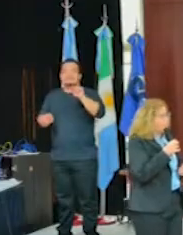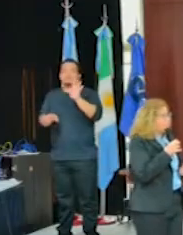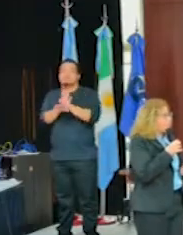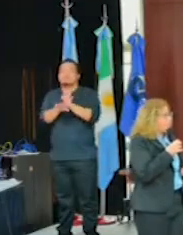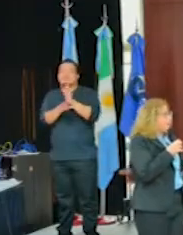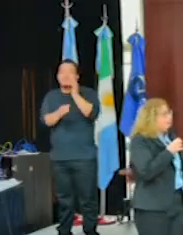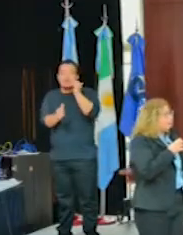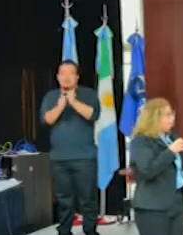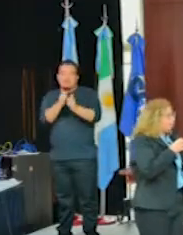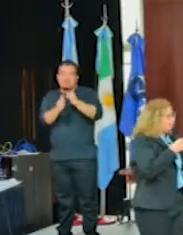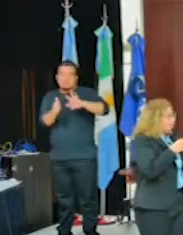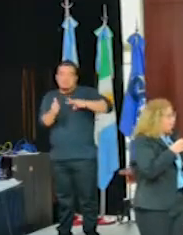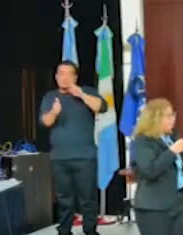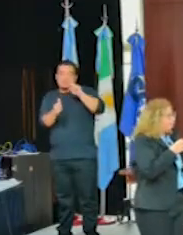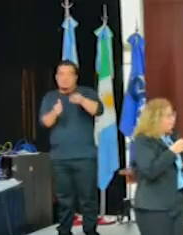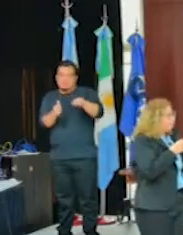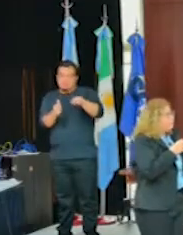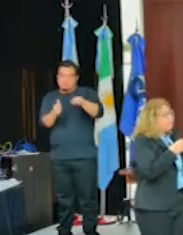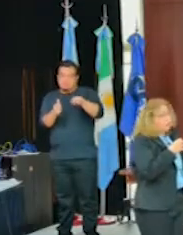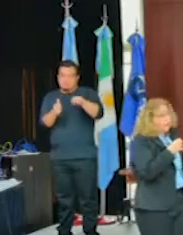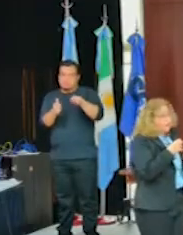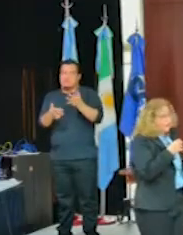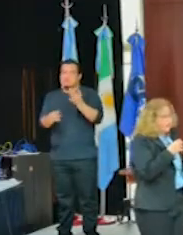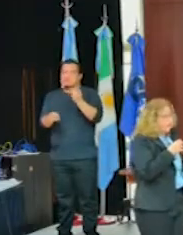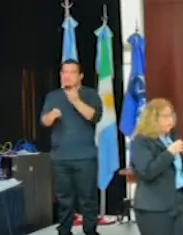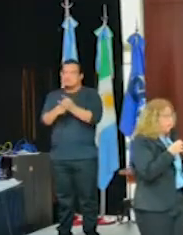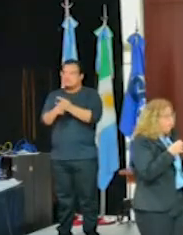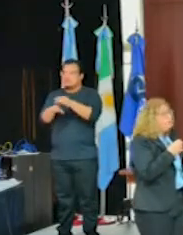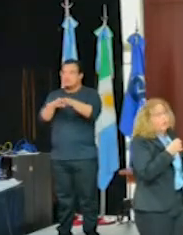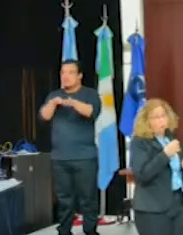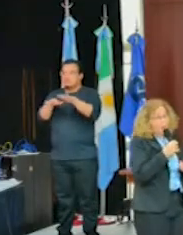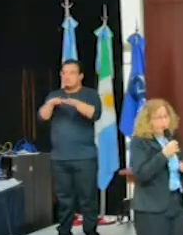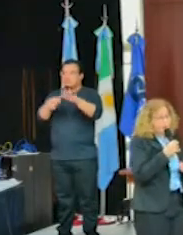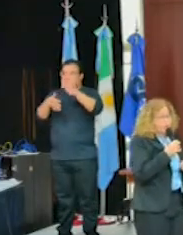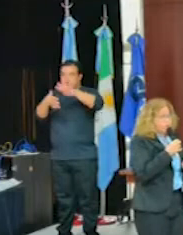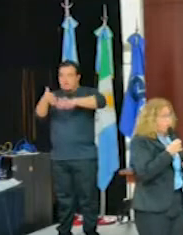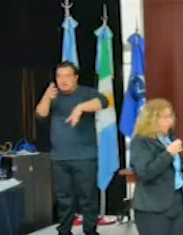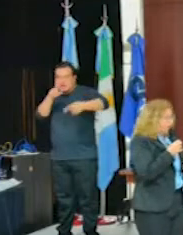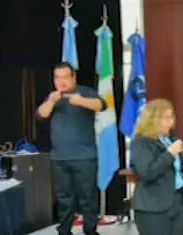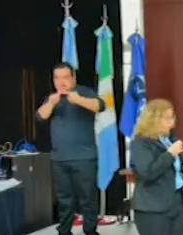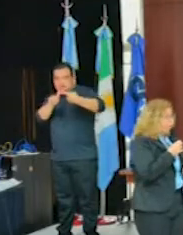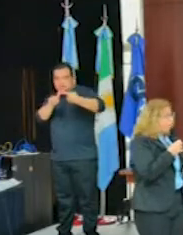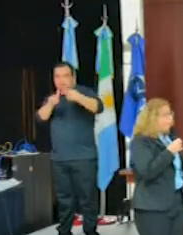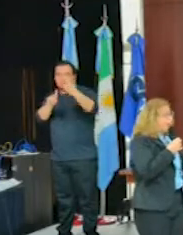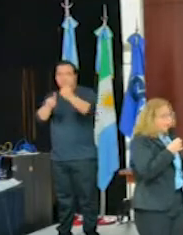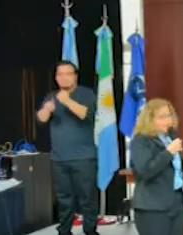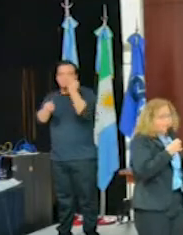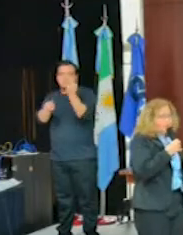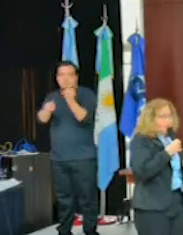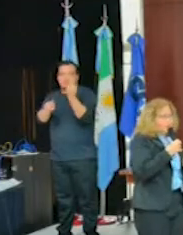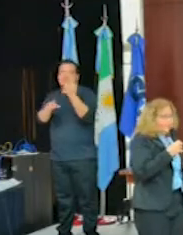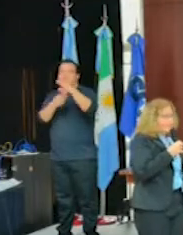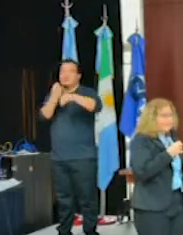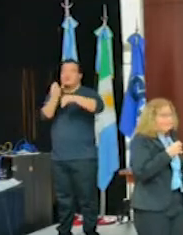vida. La narrativa en sí misma es terapéutica, tanto para el paciente como para el médico y su familia. La